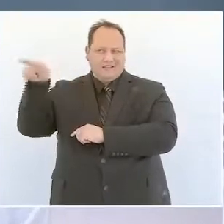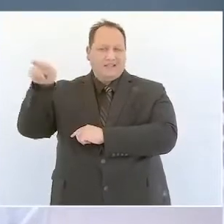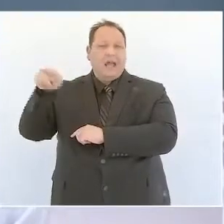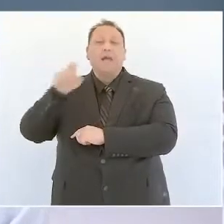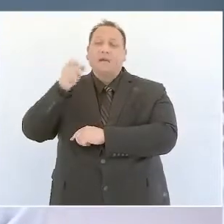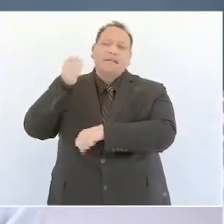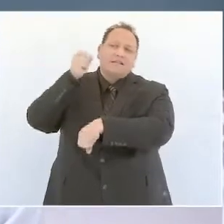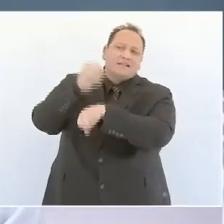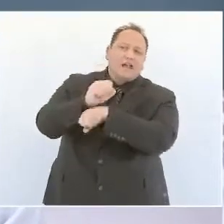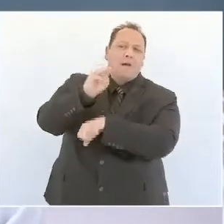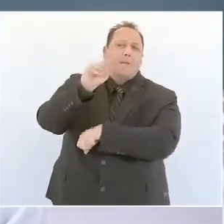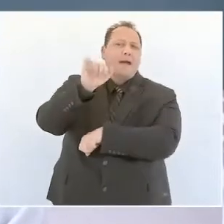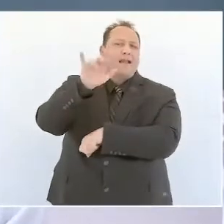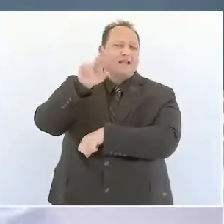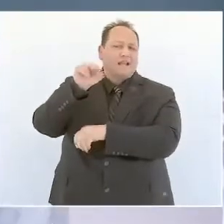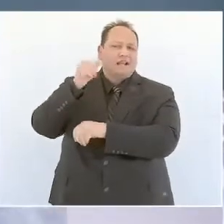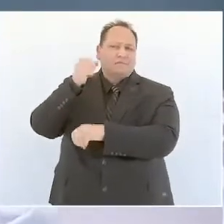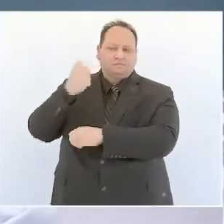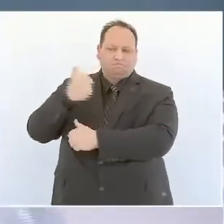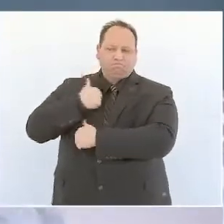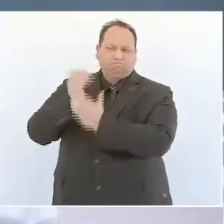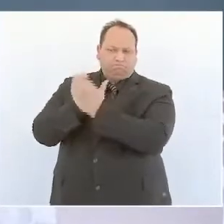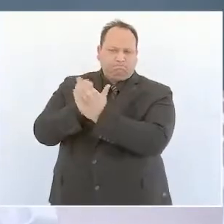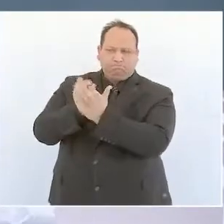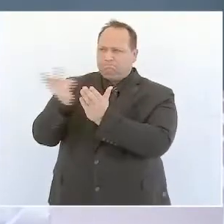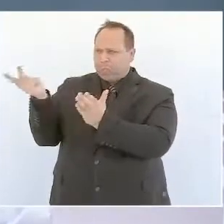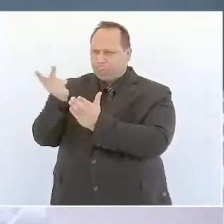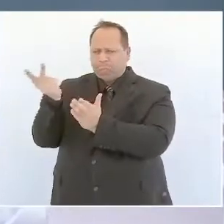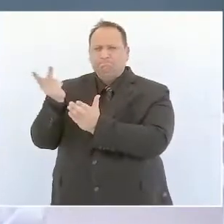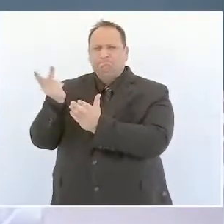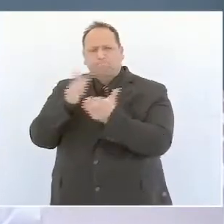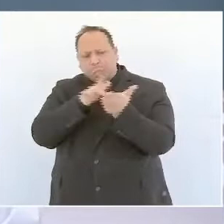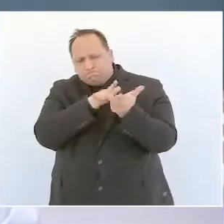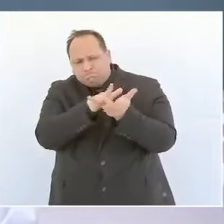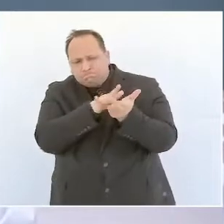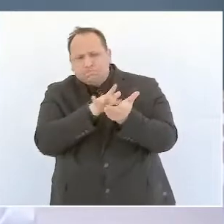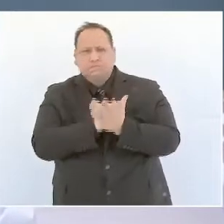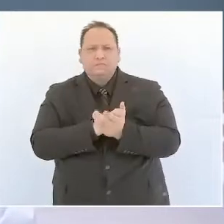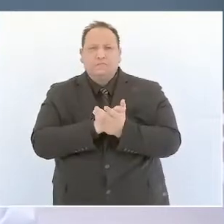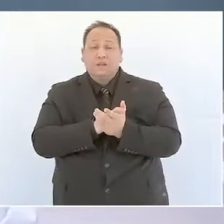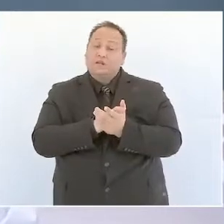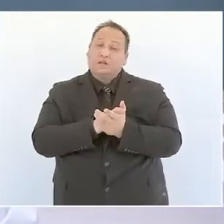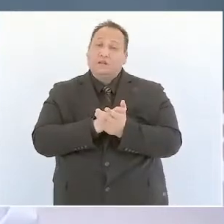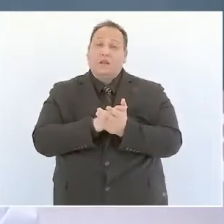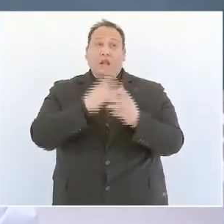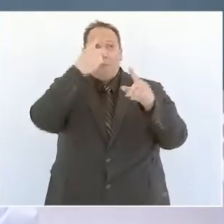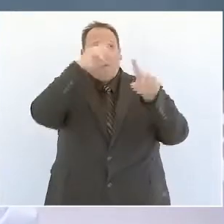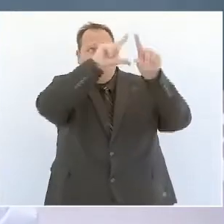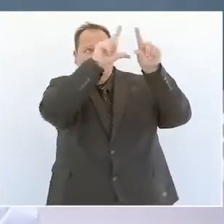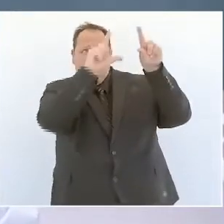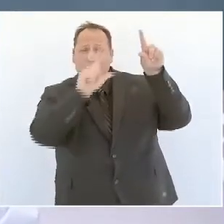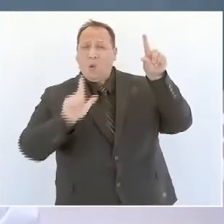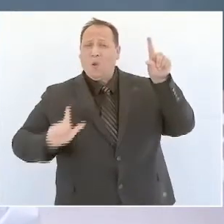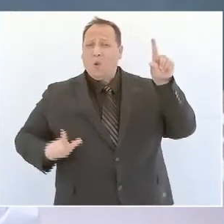de Marina, dos instituciones que son pilares del Estado